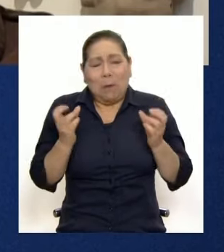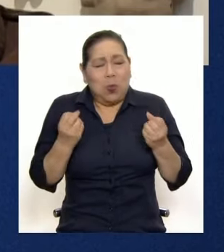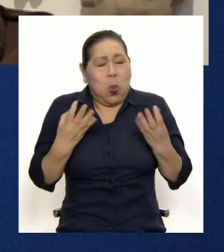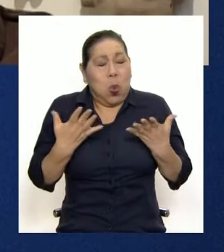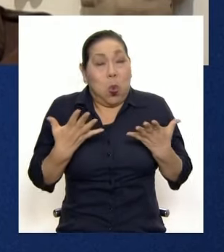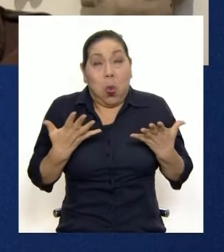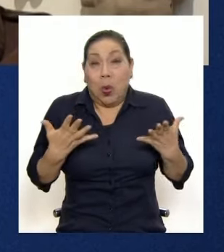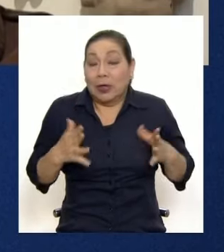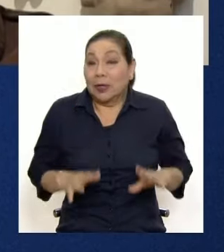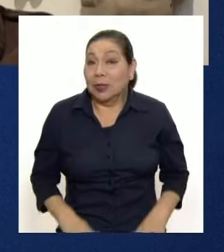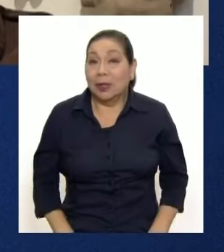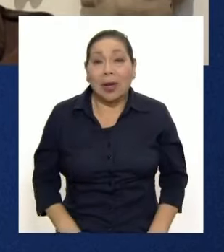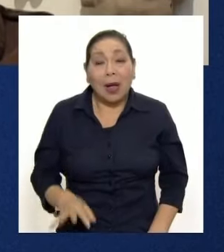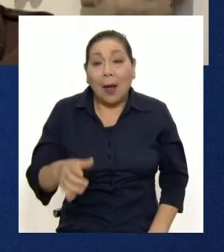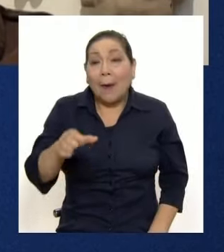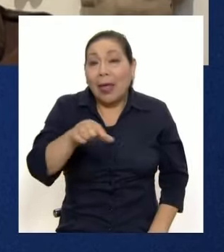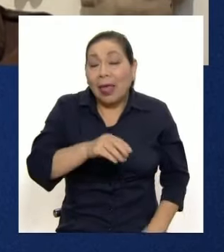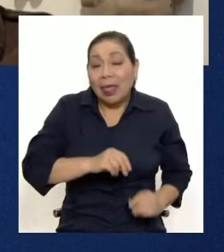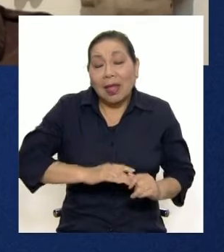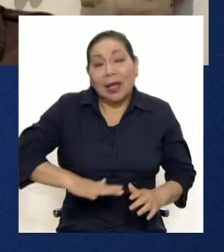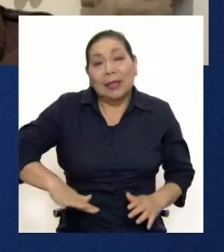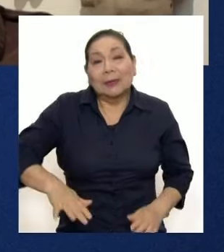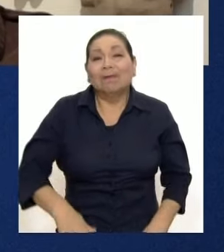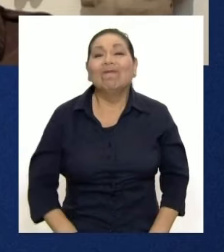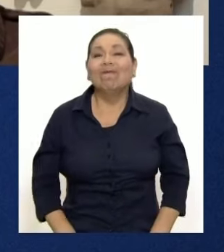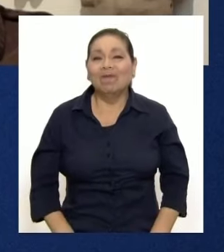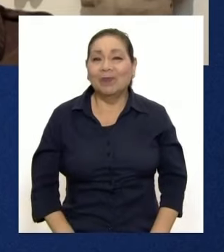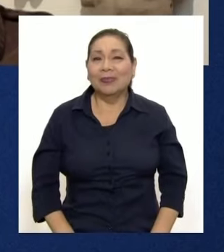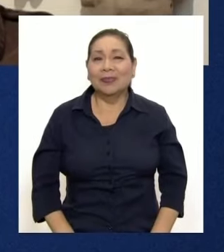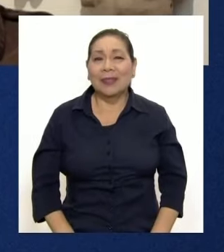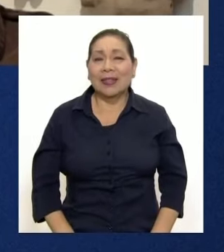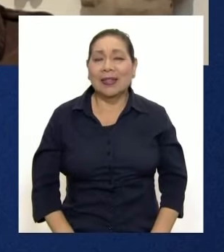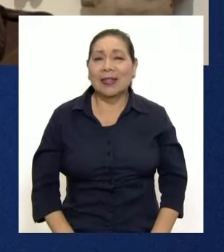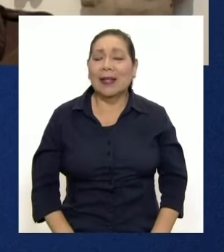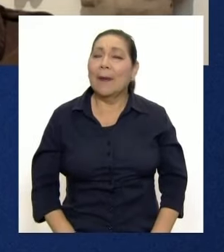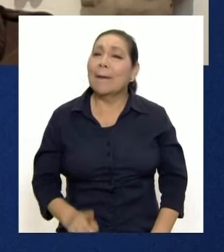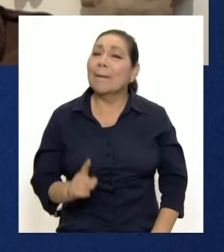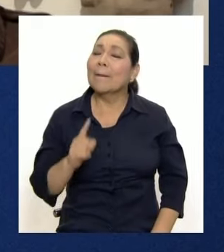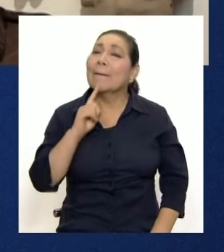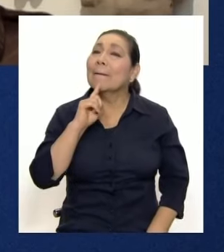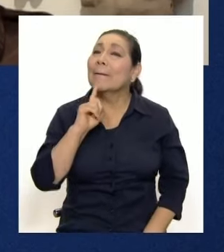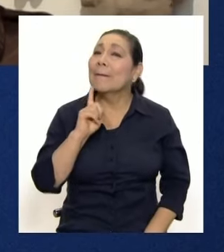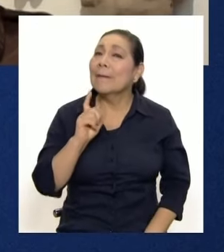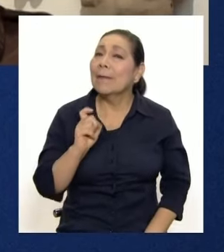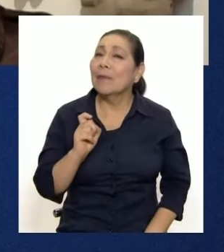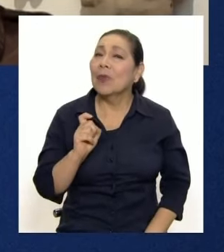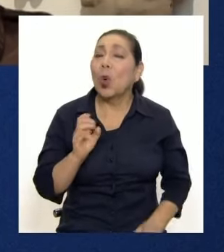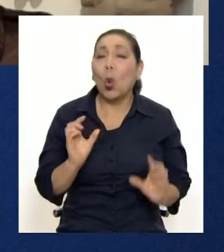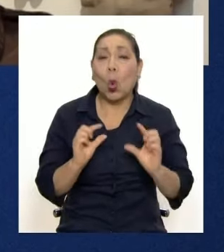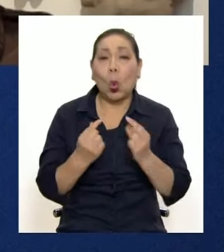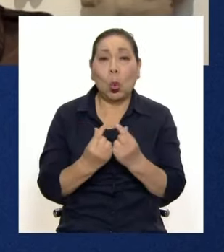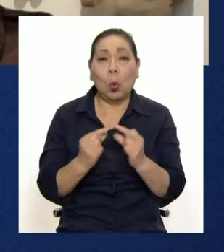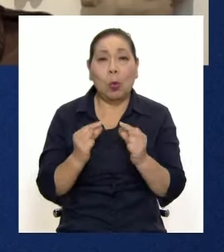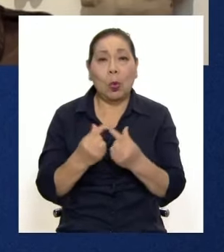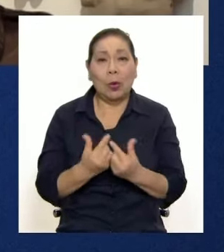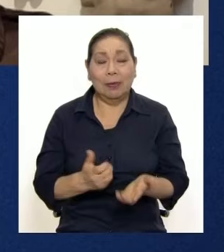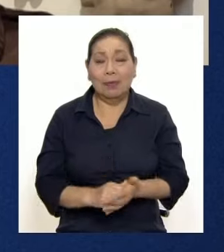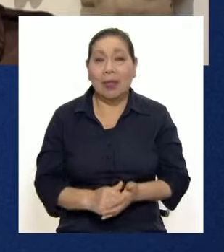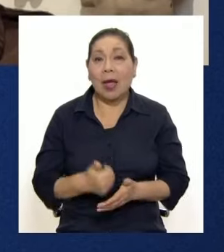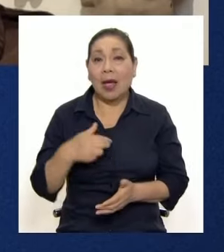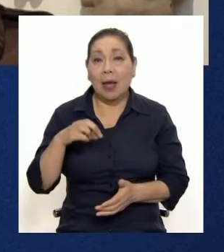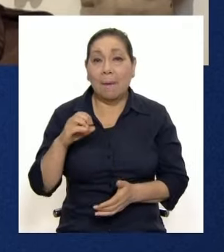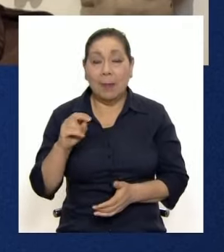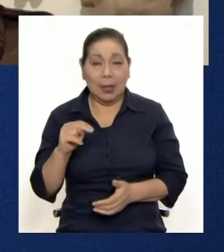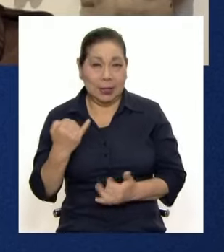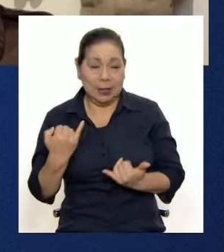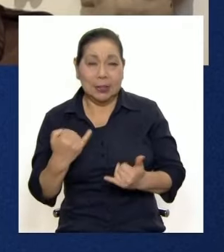de una manera tan especial estas orquídeas nada más algo muy cortito eh señor kekle de las delegaciones que van a llegar para lo que es apec